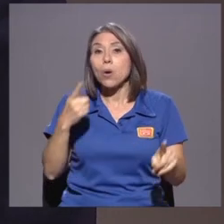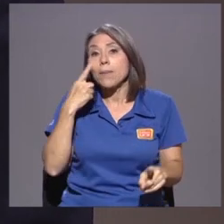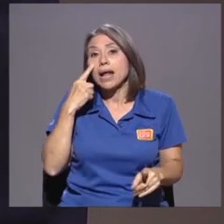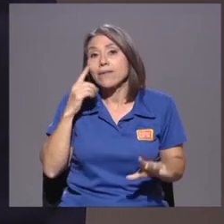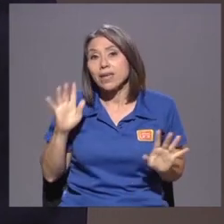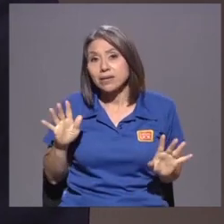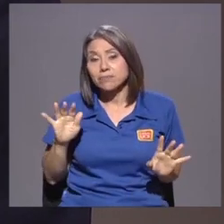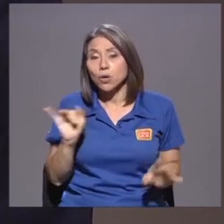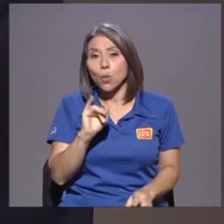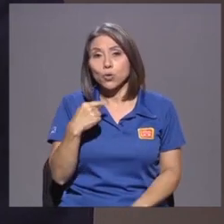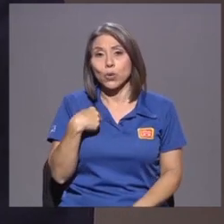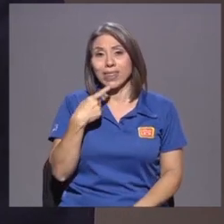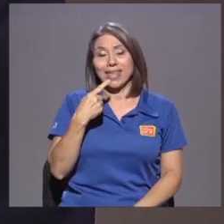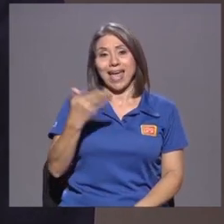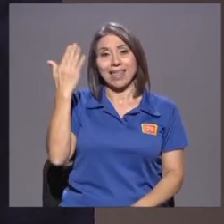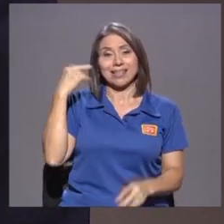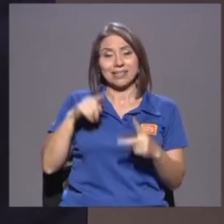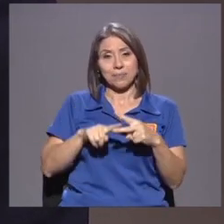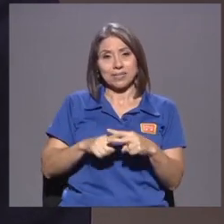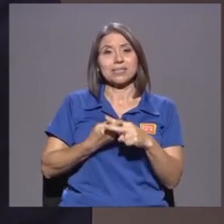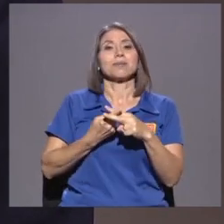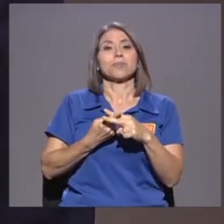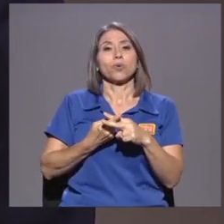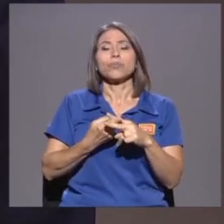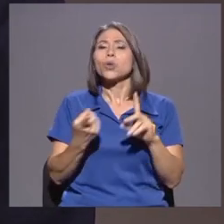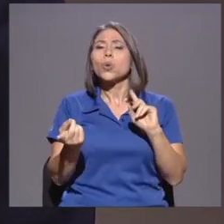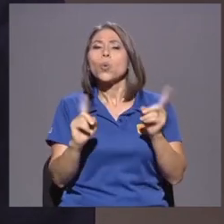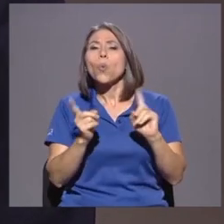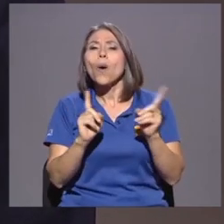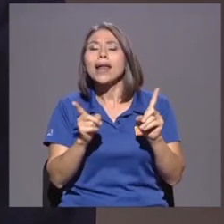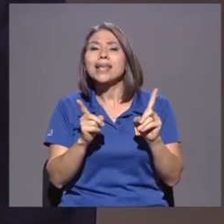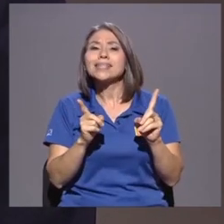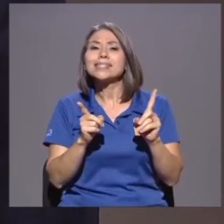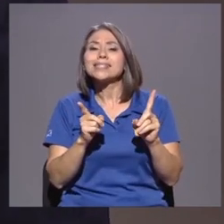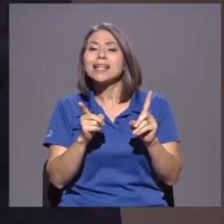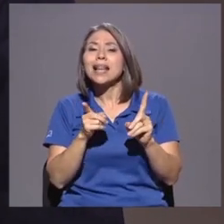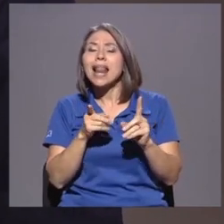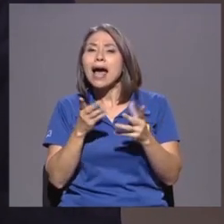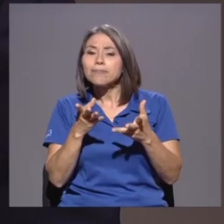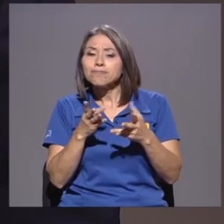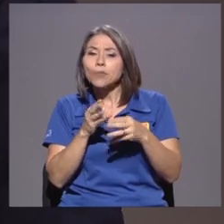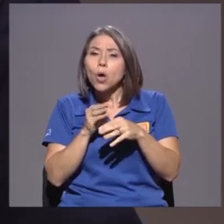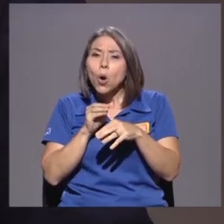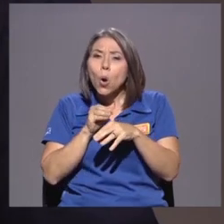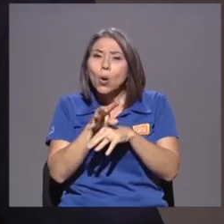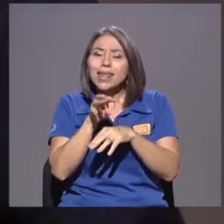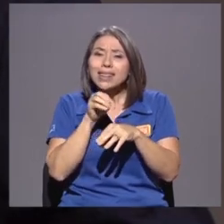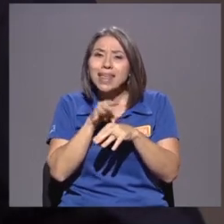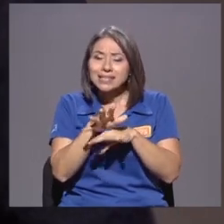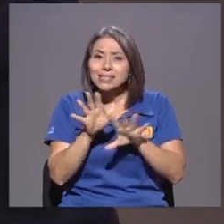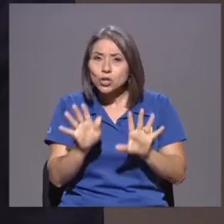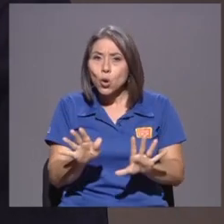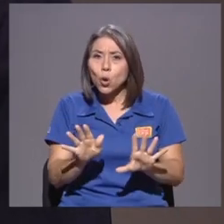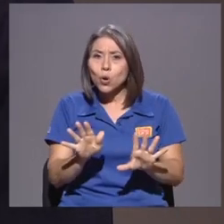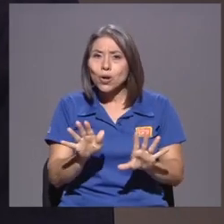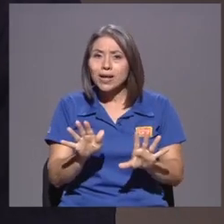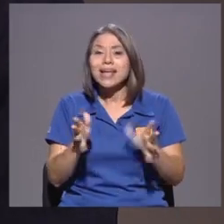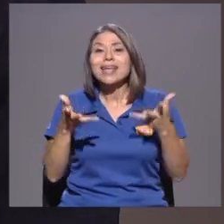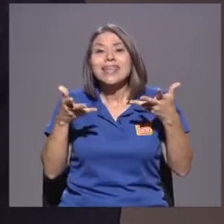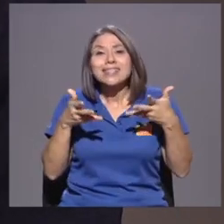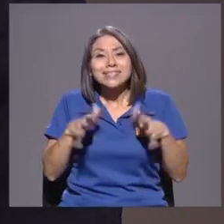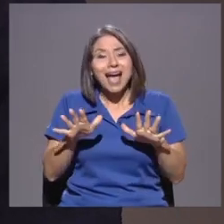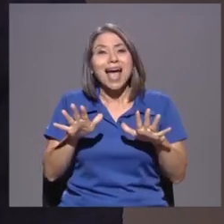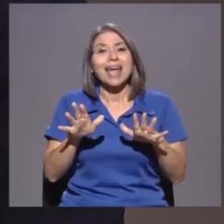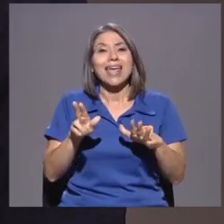como dije al principio cuál es la orientación que puede y ya en lo que es el manejo del